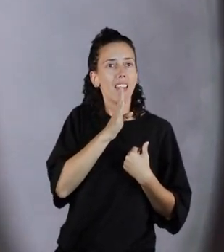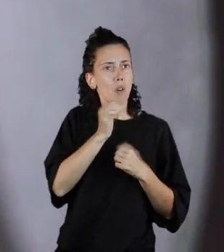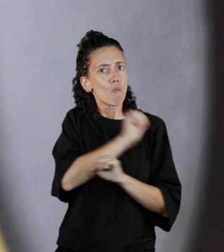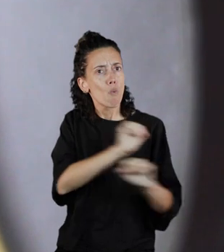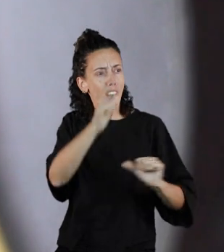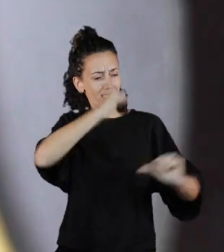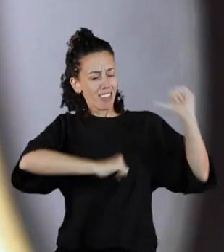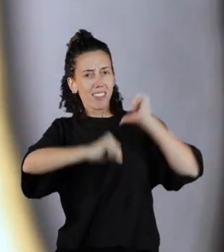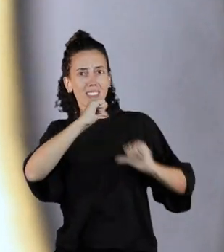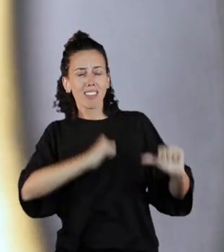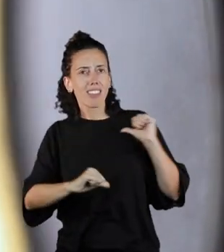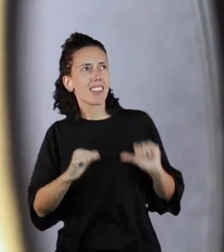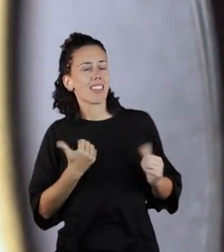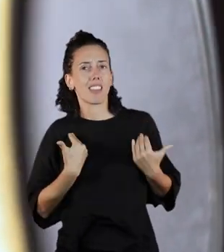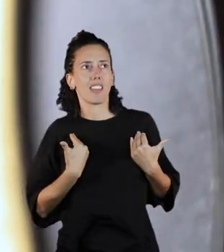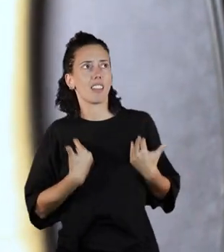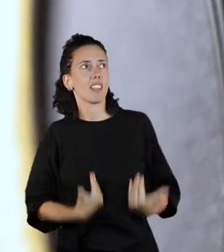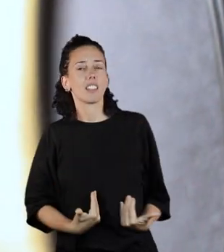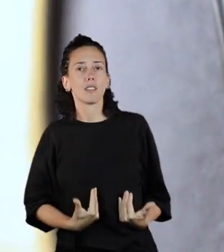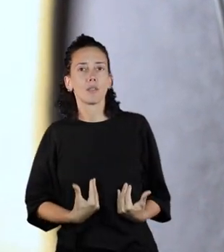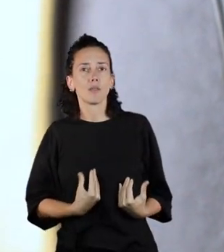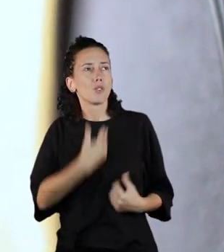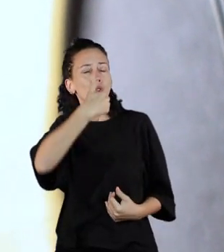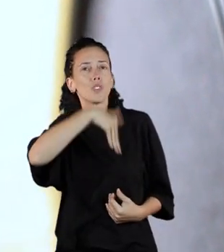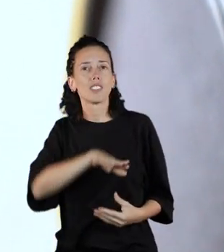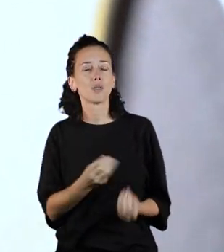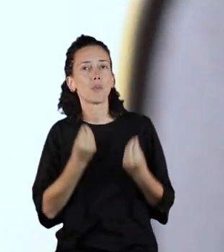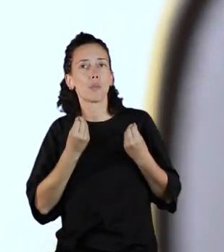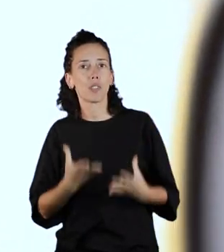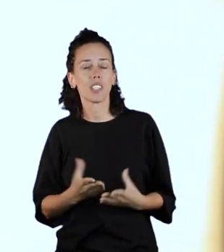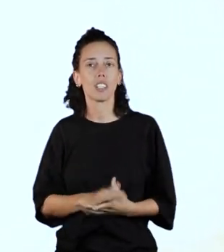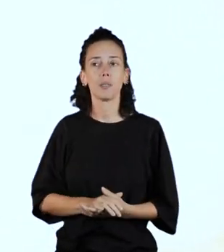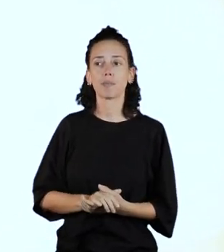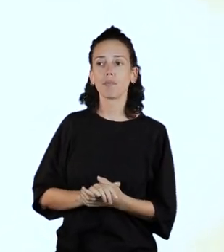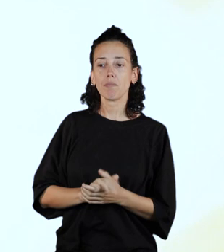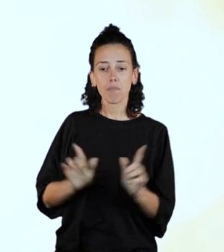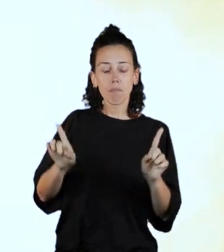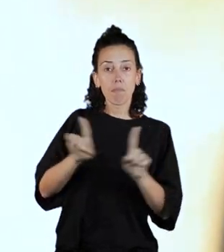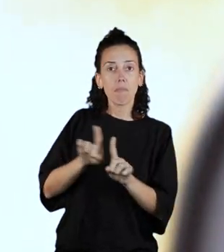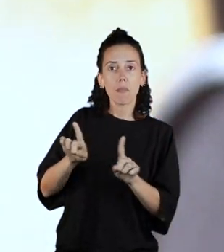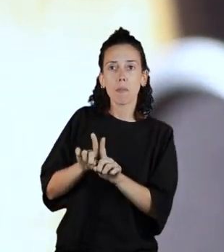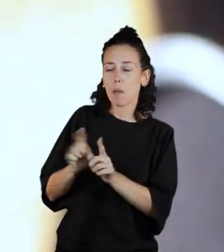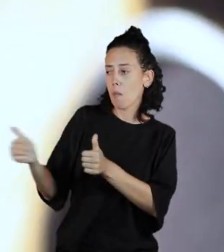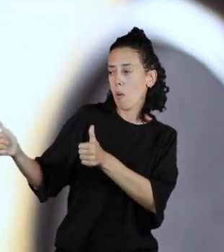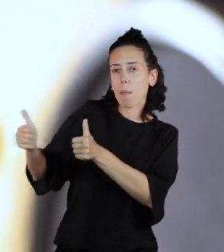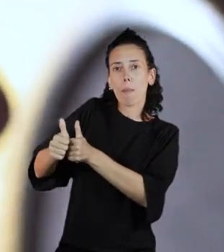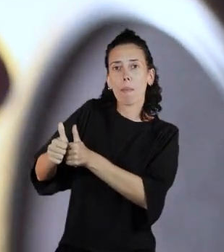personas que más daño sentía que me hacían en ese momento?